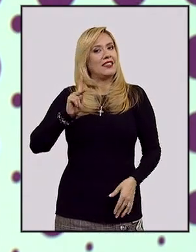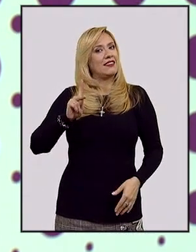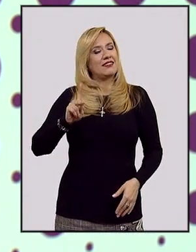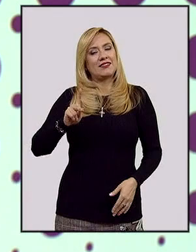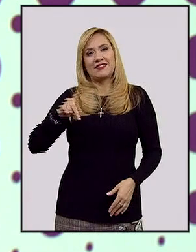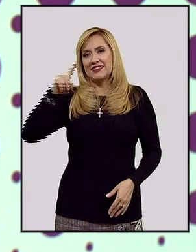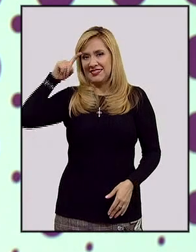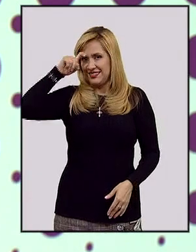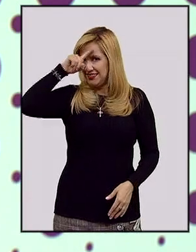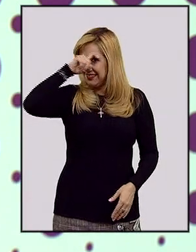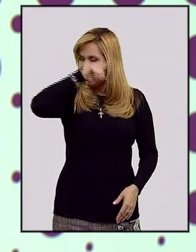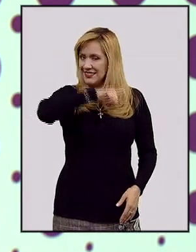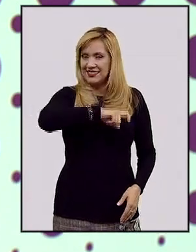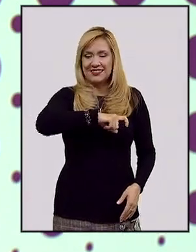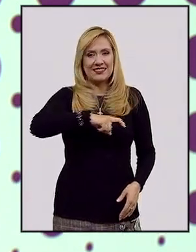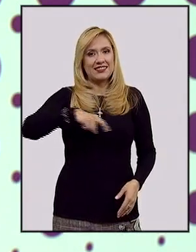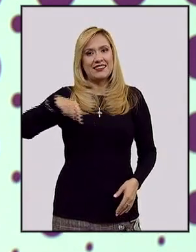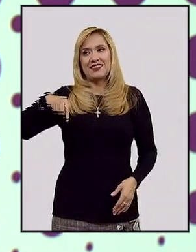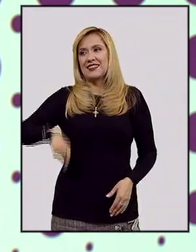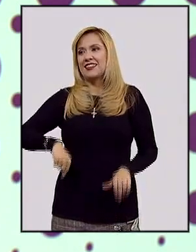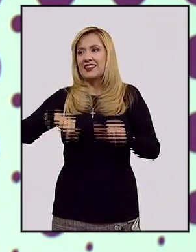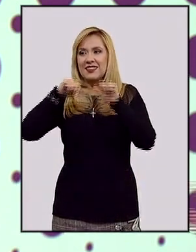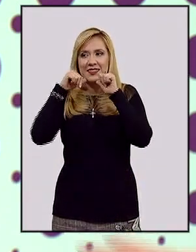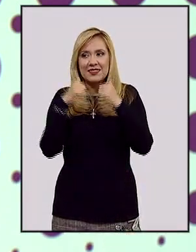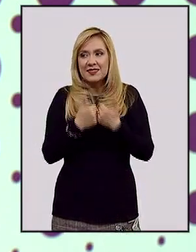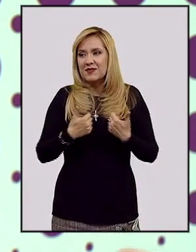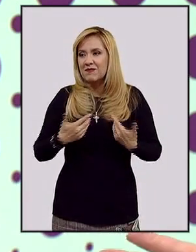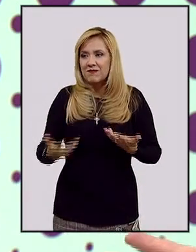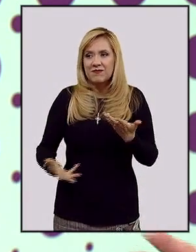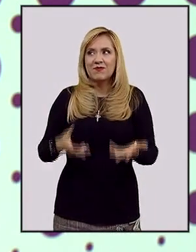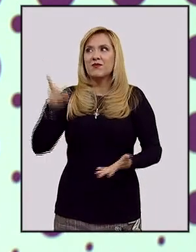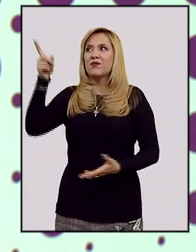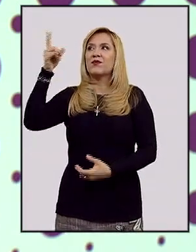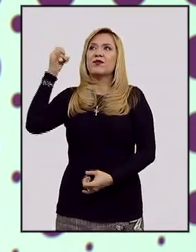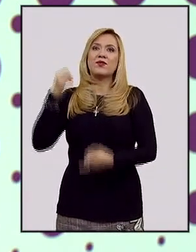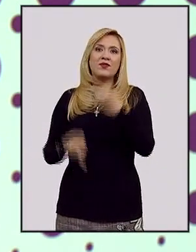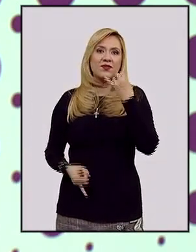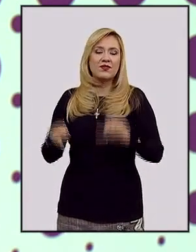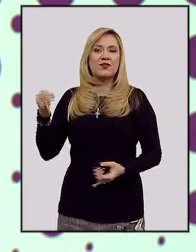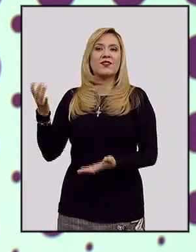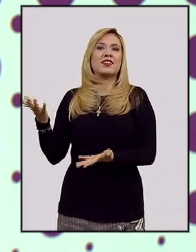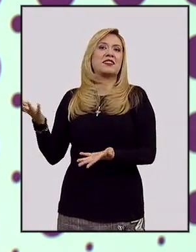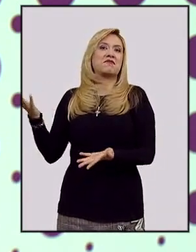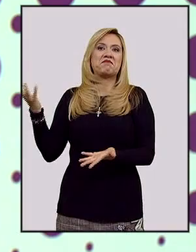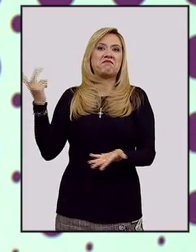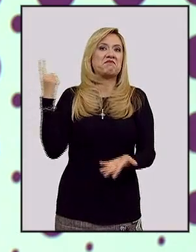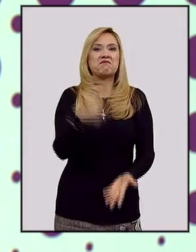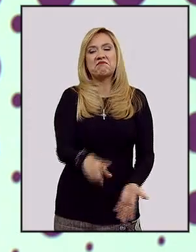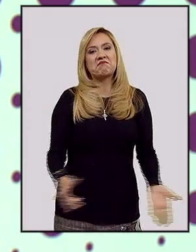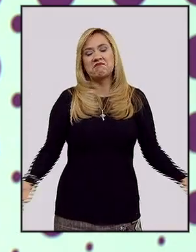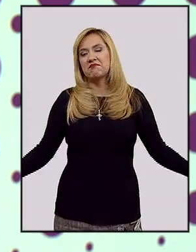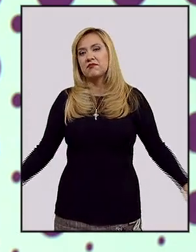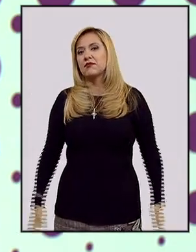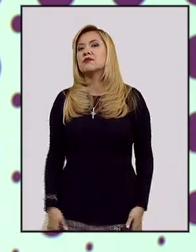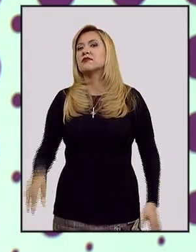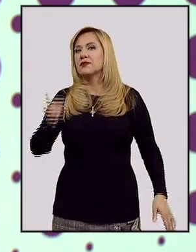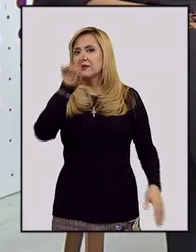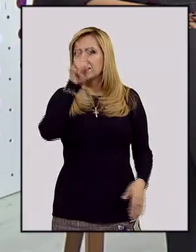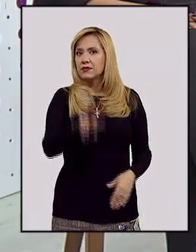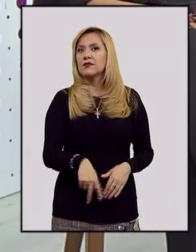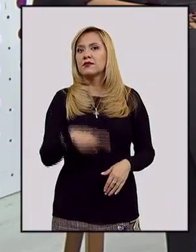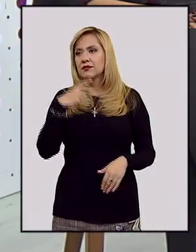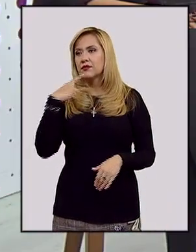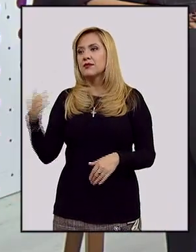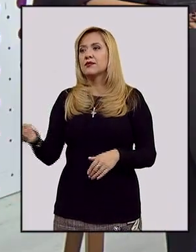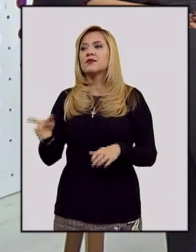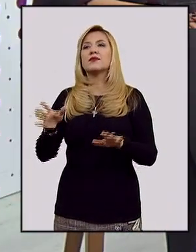los esfuerzos de Gire o de algún juez de distrito. Claro, no, y que tiene que ver mucho, primero con, lo acabas de decir,